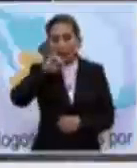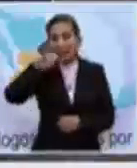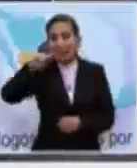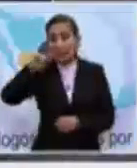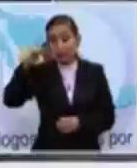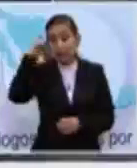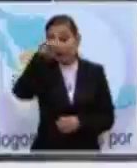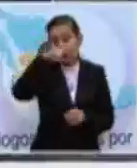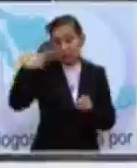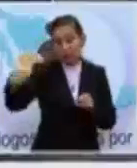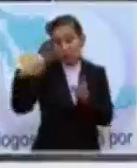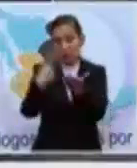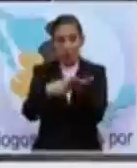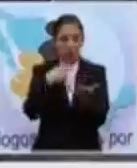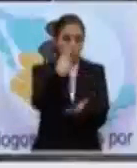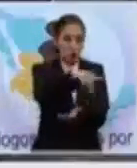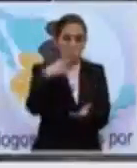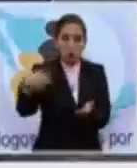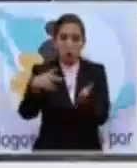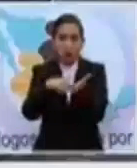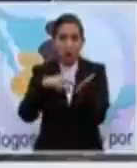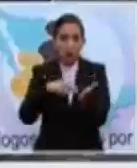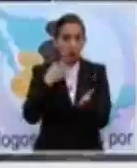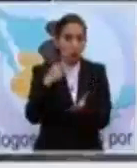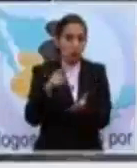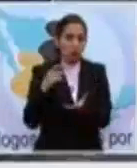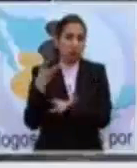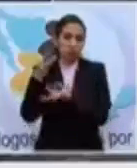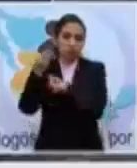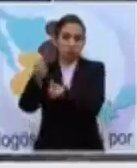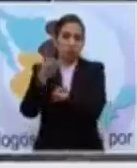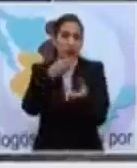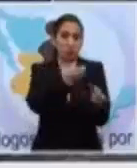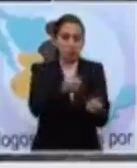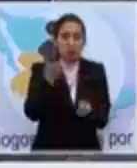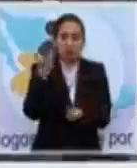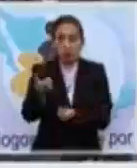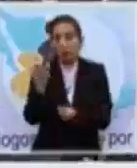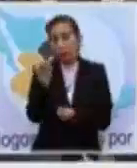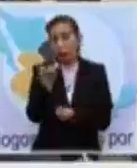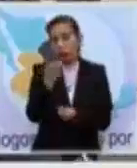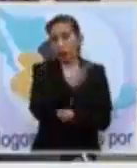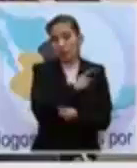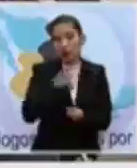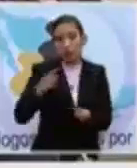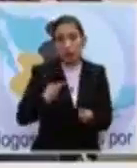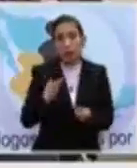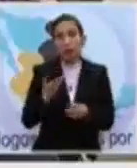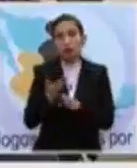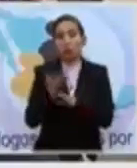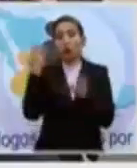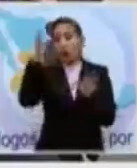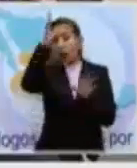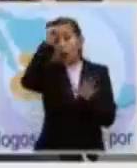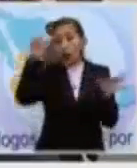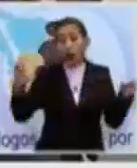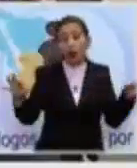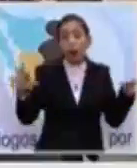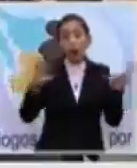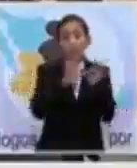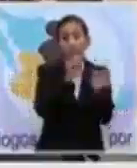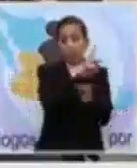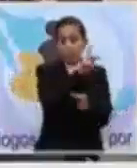su complejidad y tiene su cuestión financiera. Y en esta parte quiero mencionar que por eso tendríamos que tener un convenio